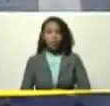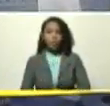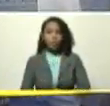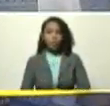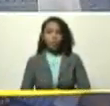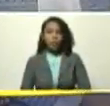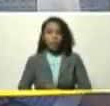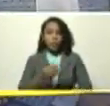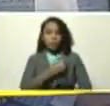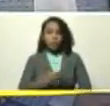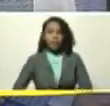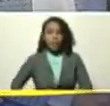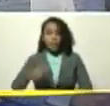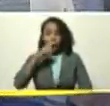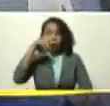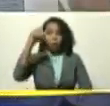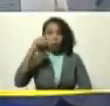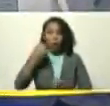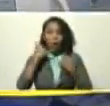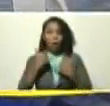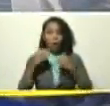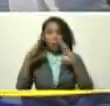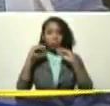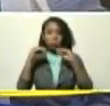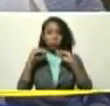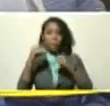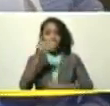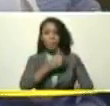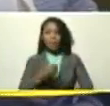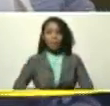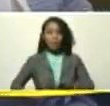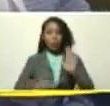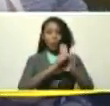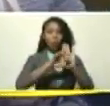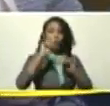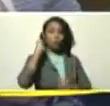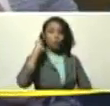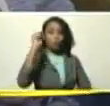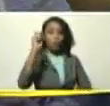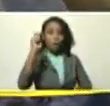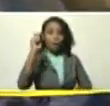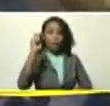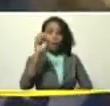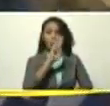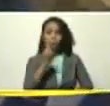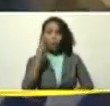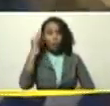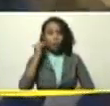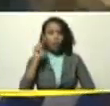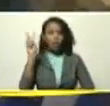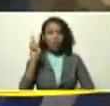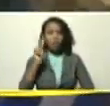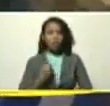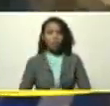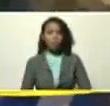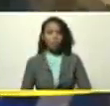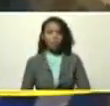ciudadano Nicolás Maduro Moros, presidente constitucional de la República Bolivariana de